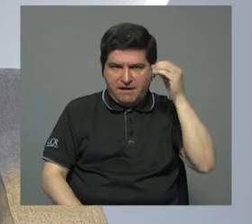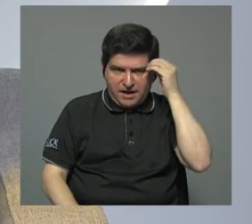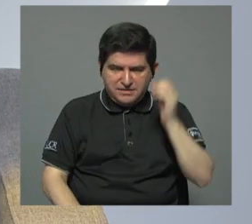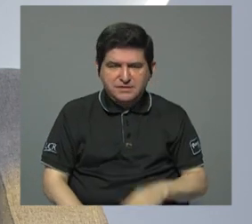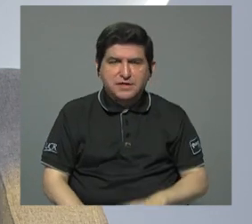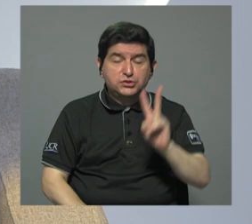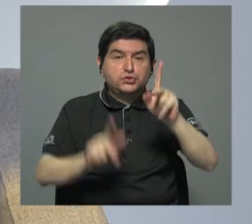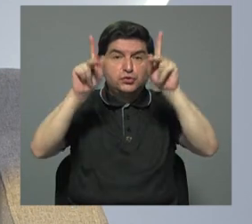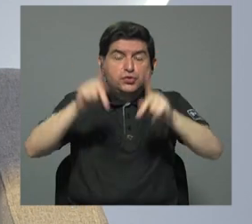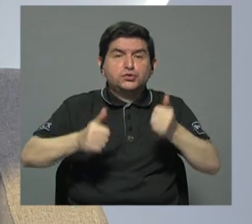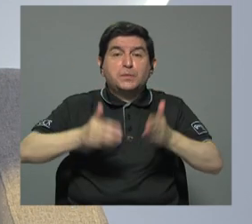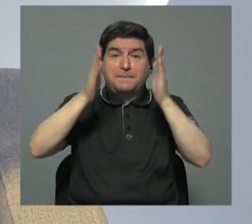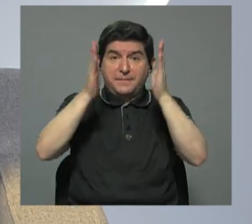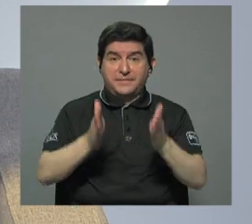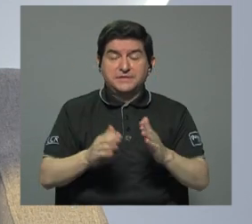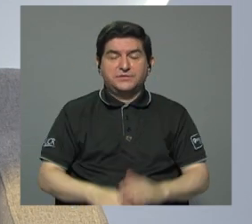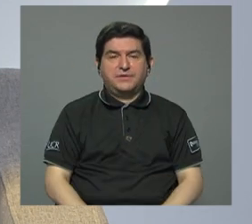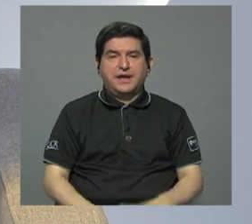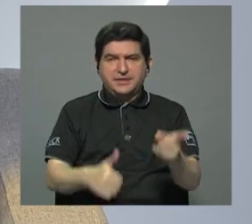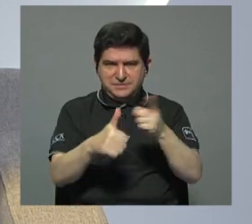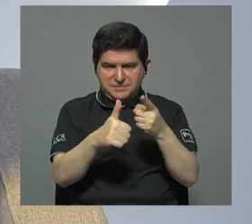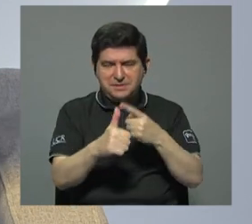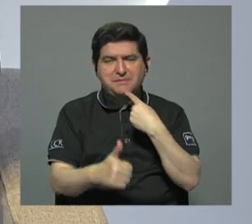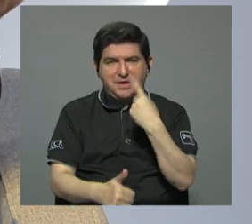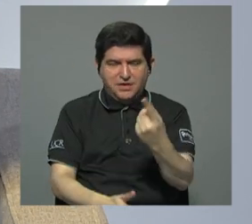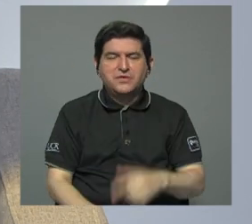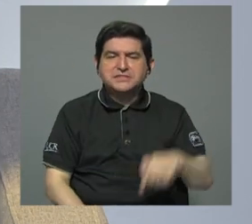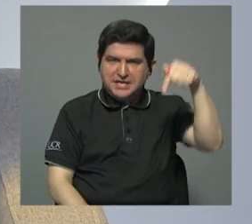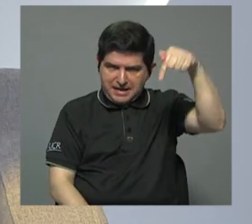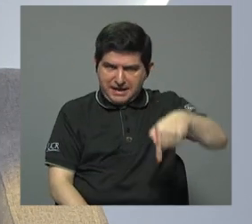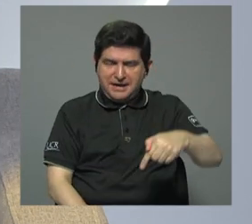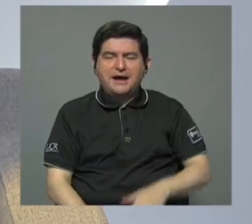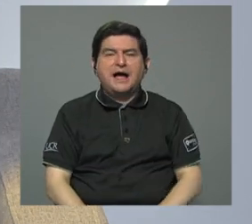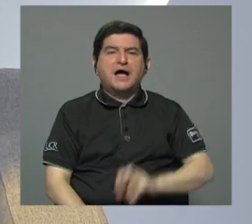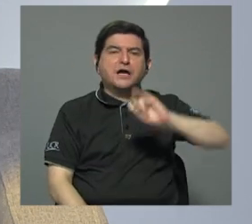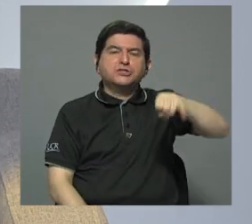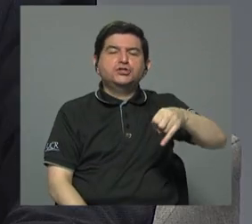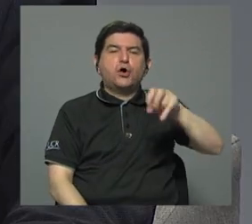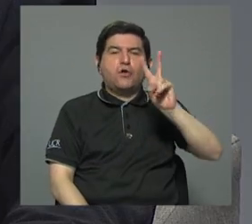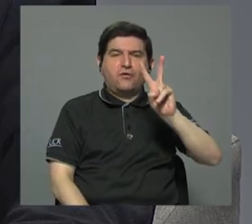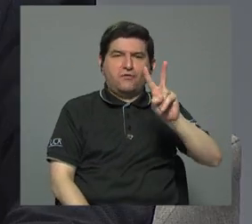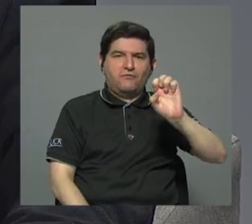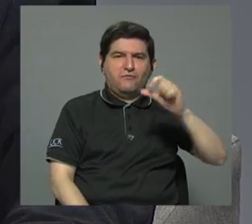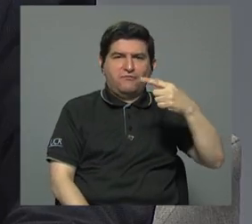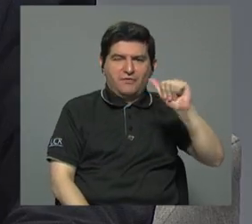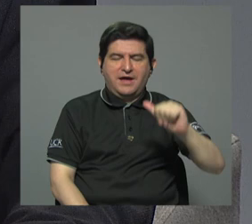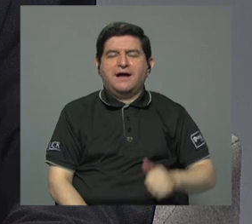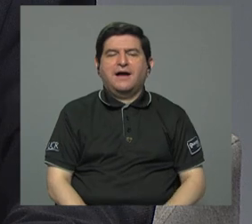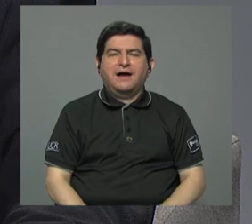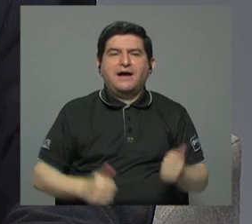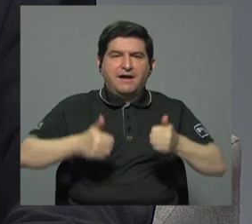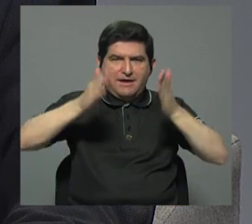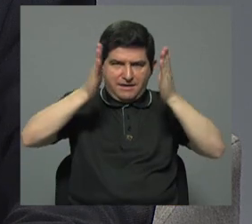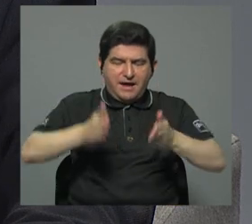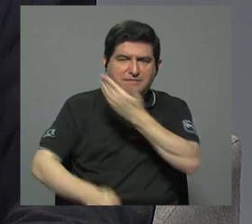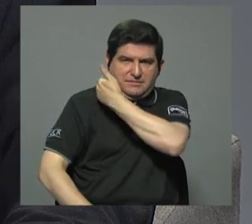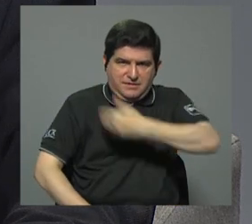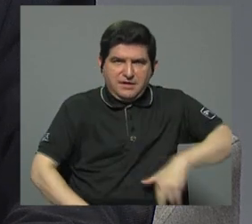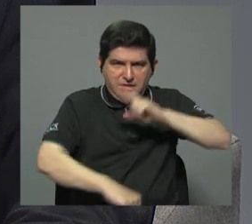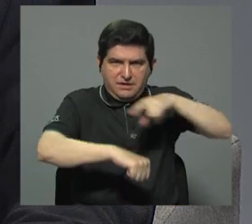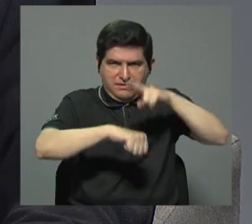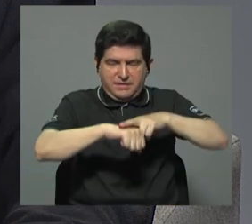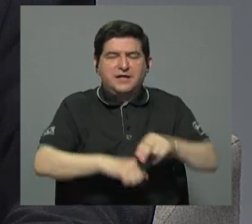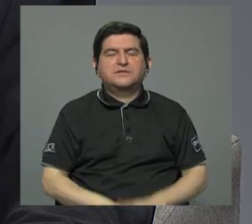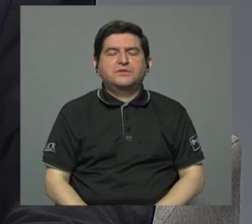dos personas aspirantes. Primero voy a decir que está con nosotros John Vega, quien es candidato a la presidencia de la República